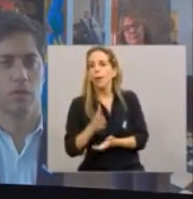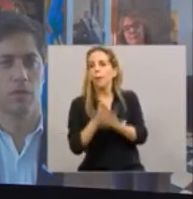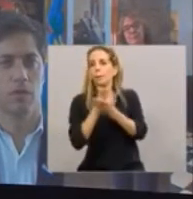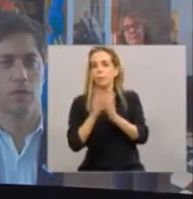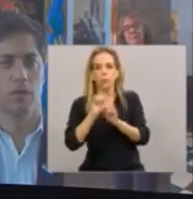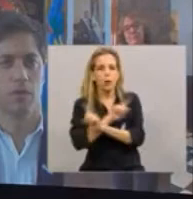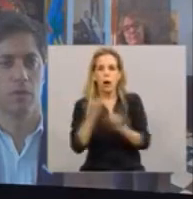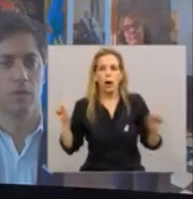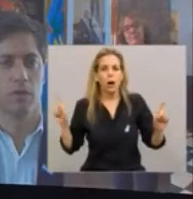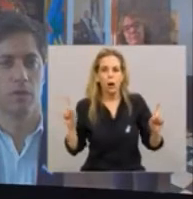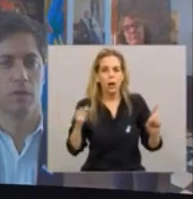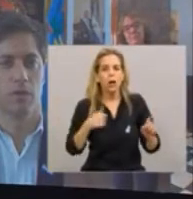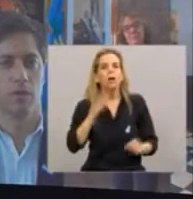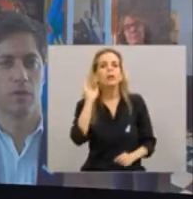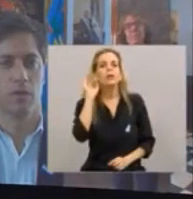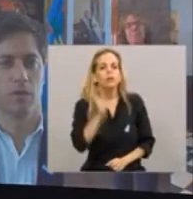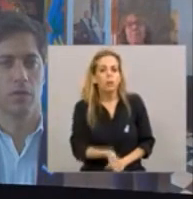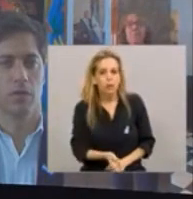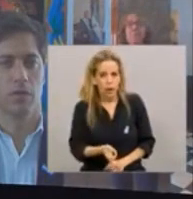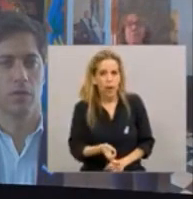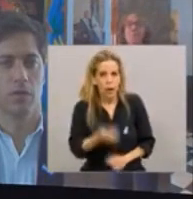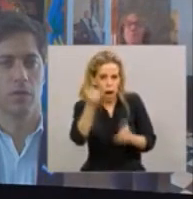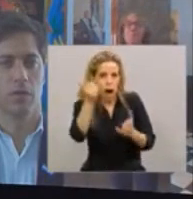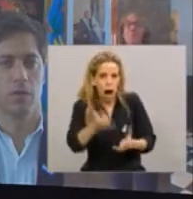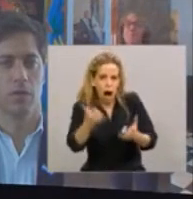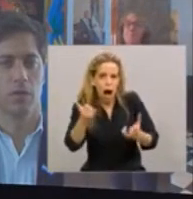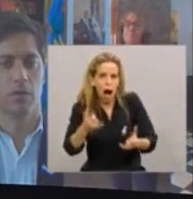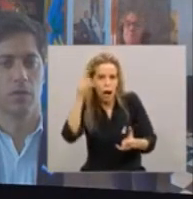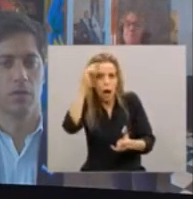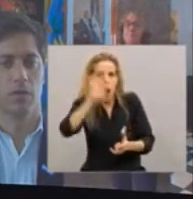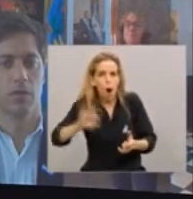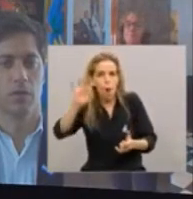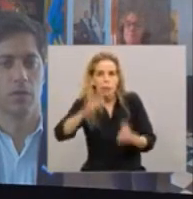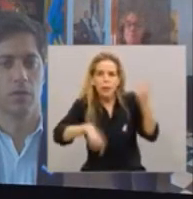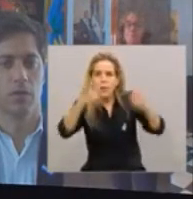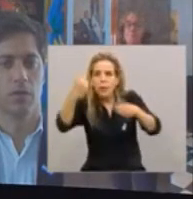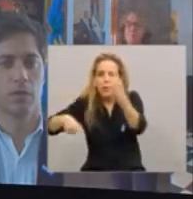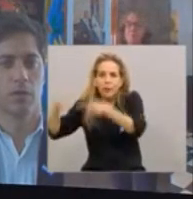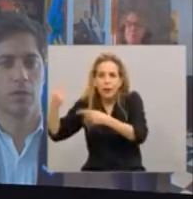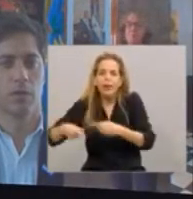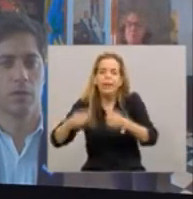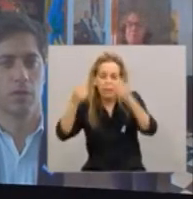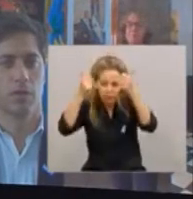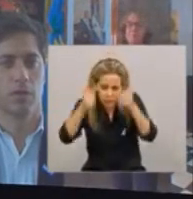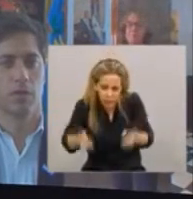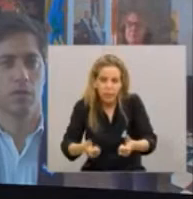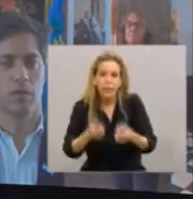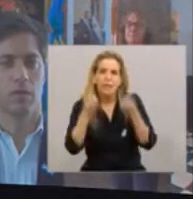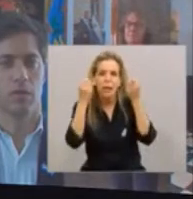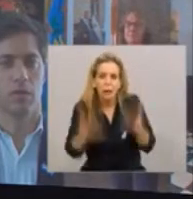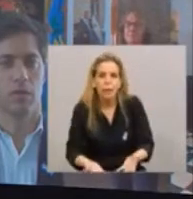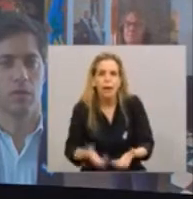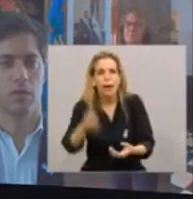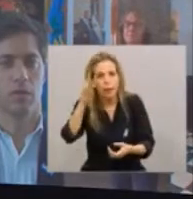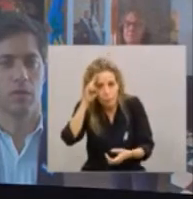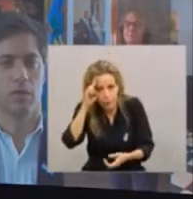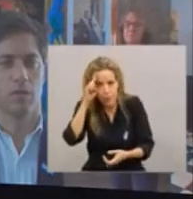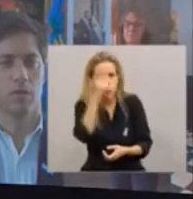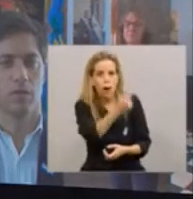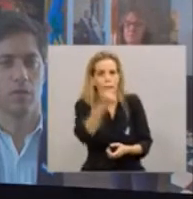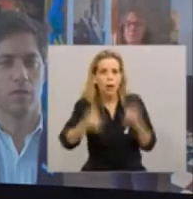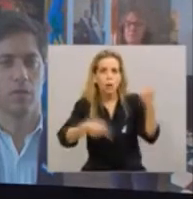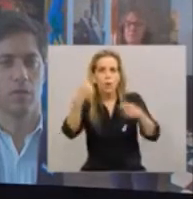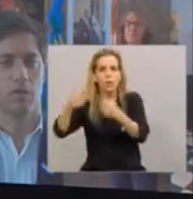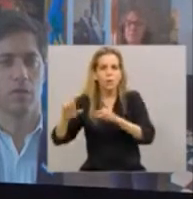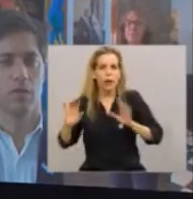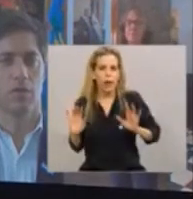yo sé que hay diversidad y celebro y propicio la diversidad en la argentina-